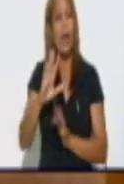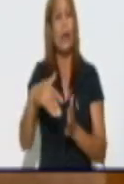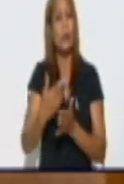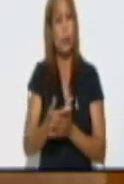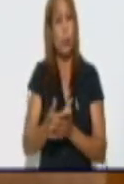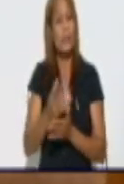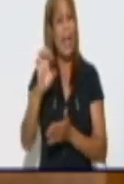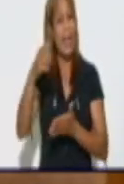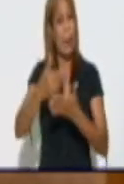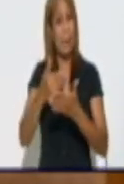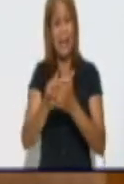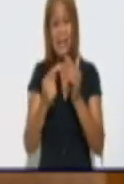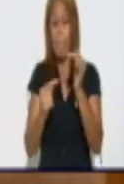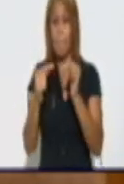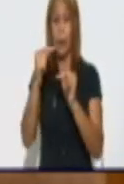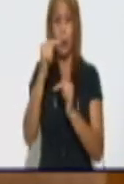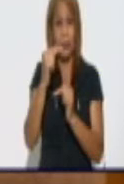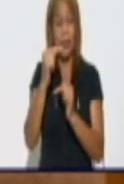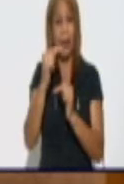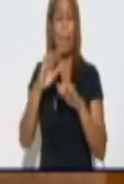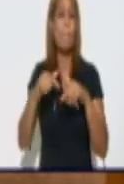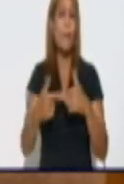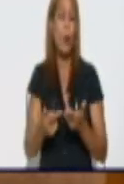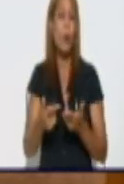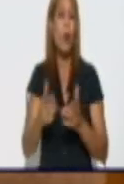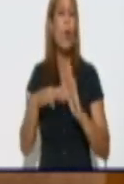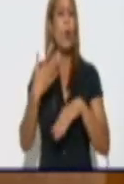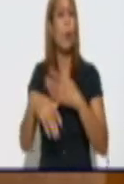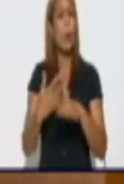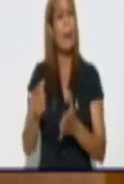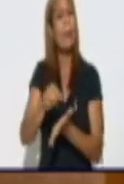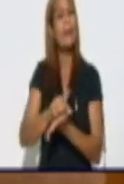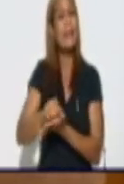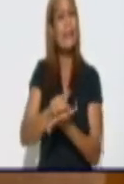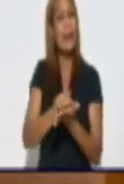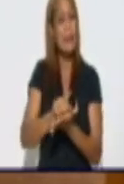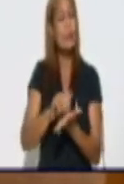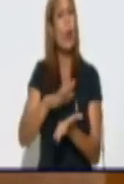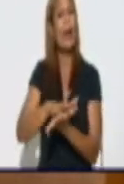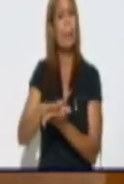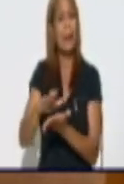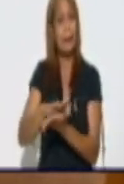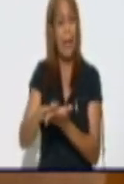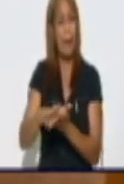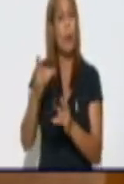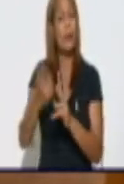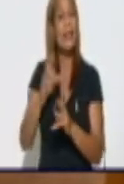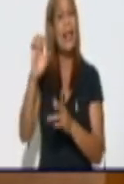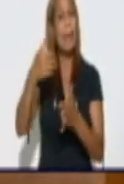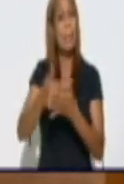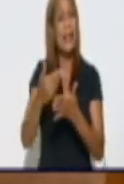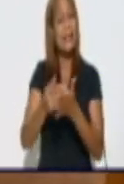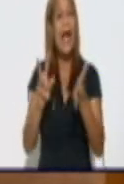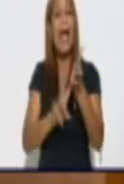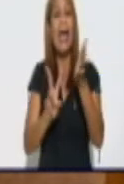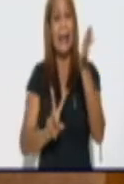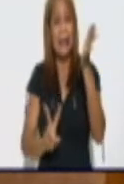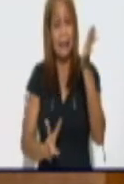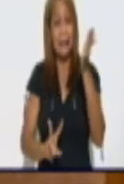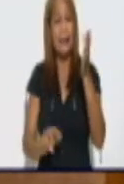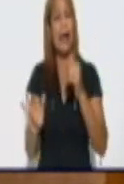entidades priorizadas por el servicio que prestamos. Asimismo, también la empresa eléctrica nos asegura también la